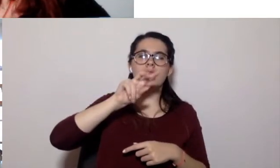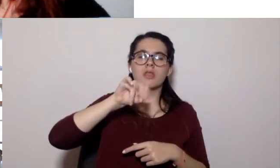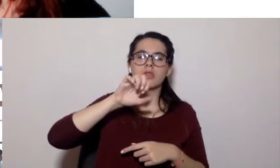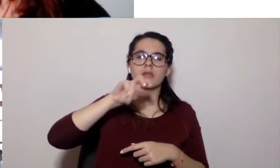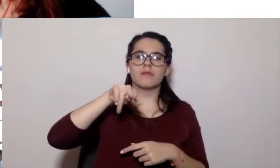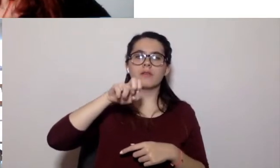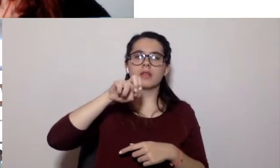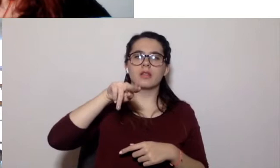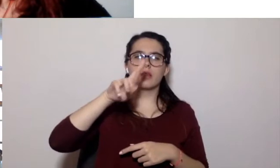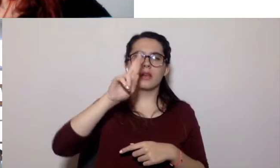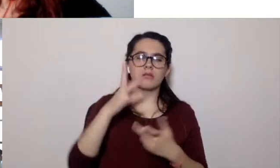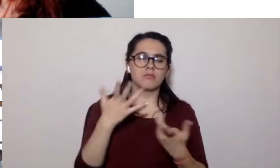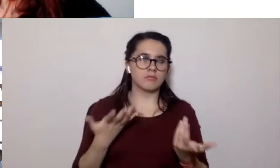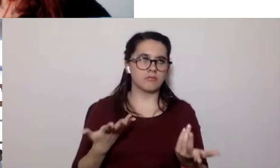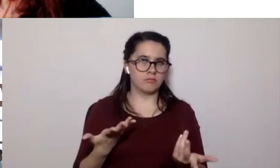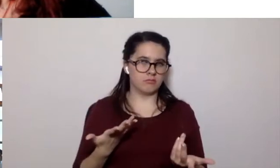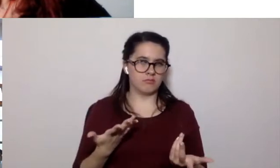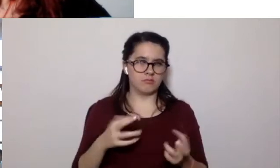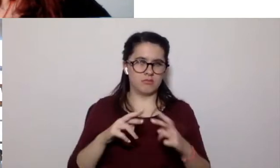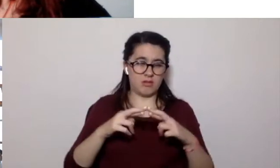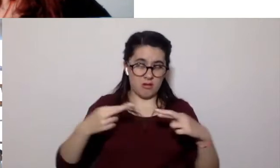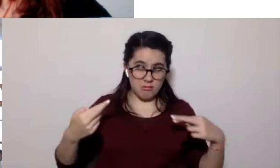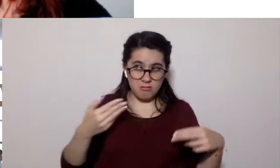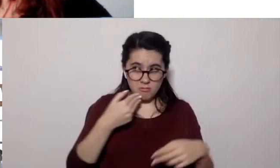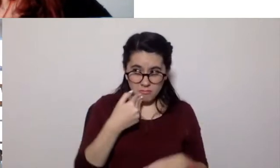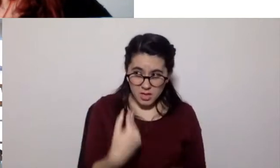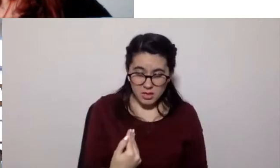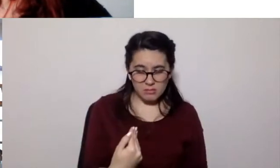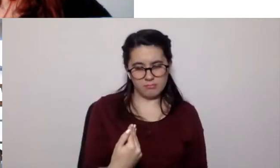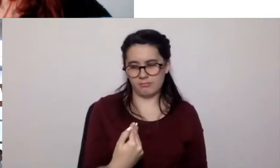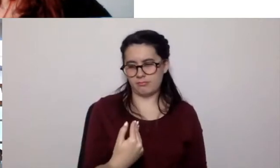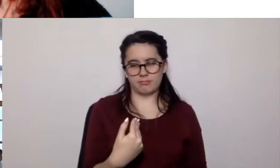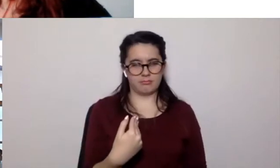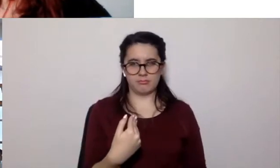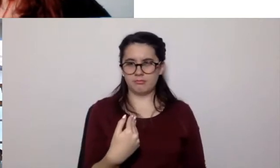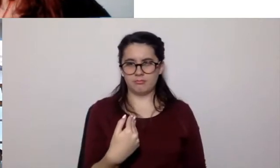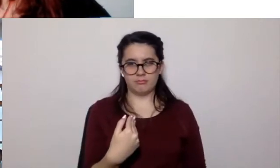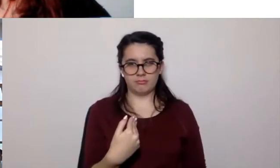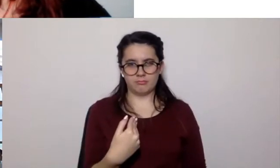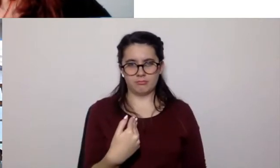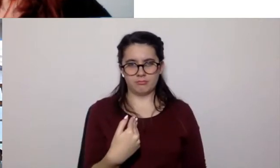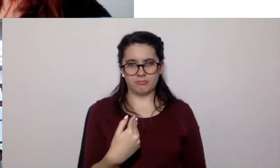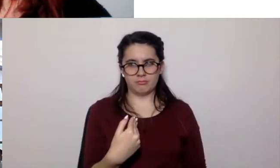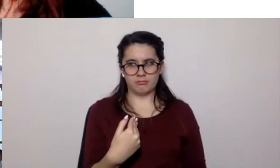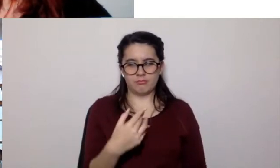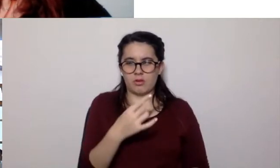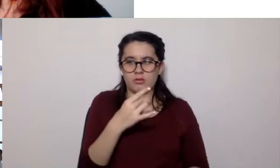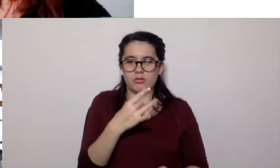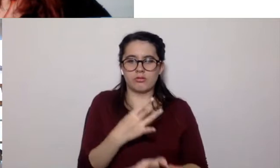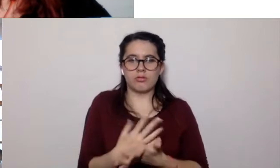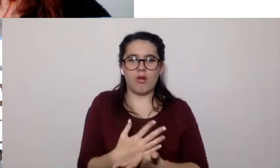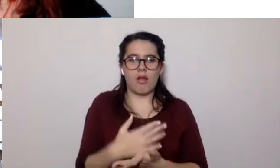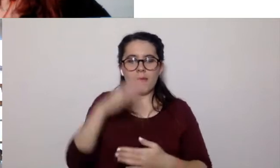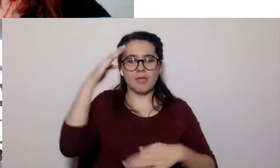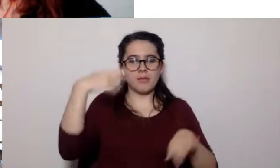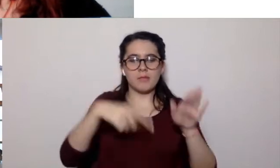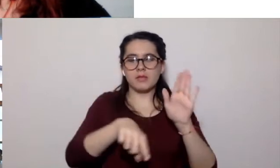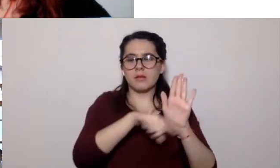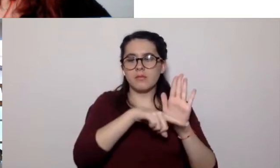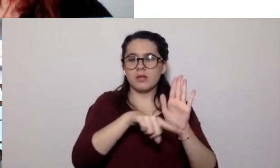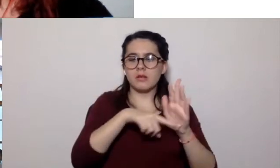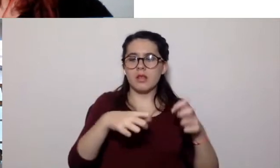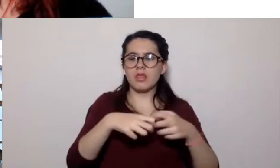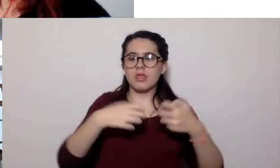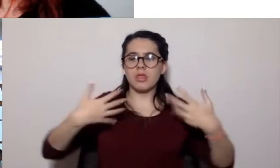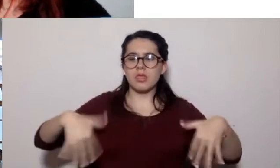relación con bienestar, ¿no? Está basada en la ansiedad. Sí. ¿Y qué sería lo mejor